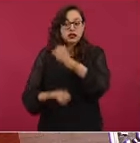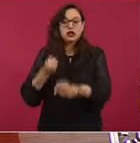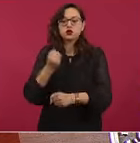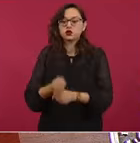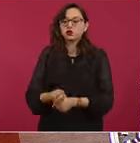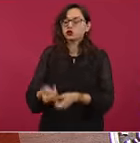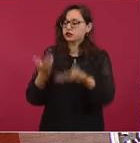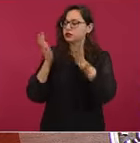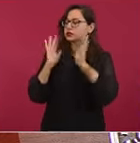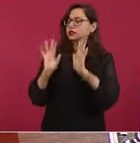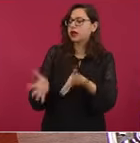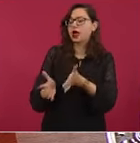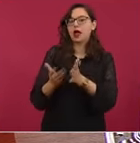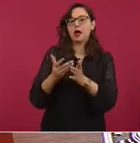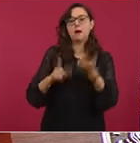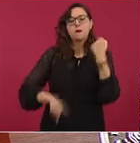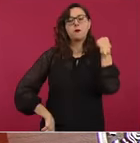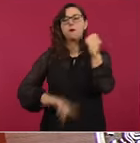resultados.